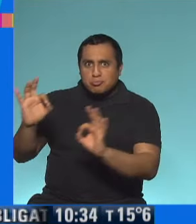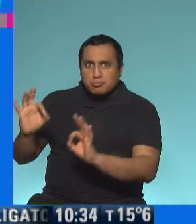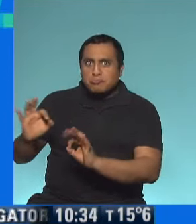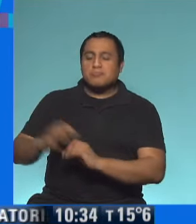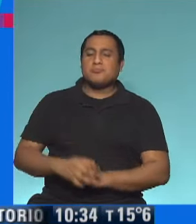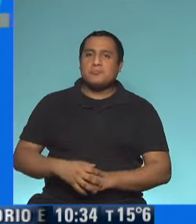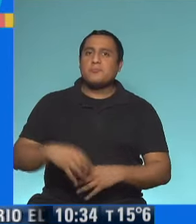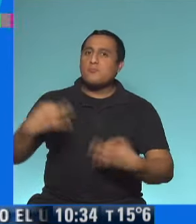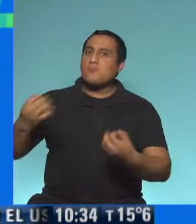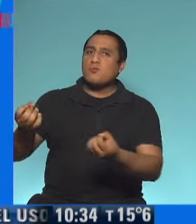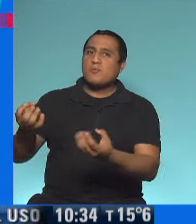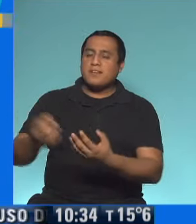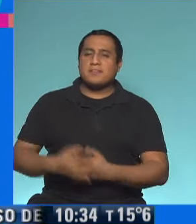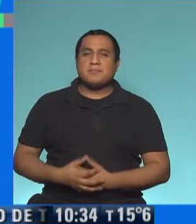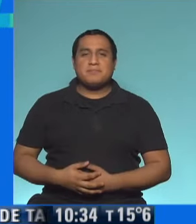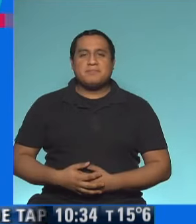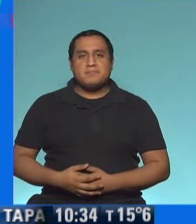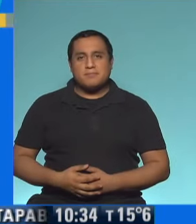Muy bien.